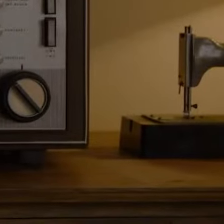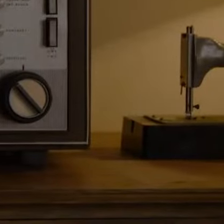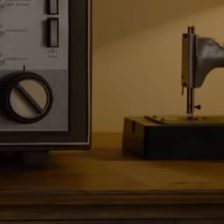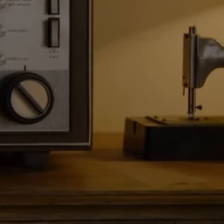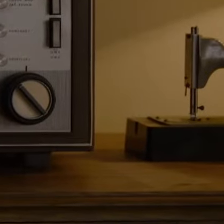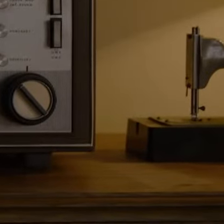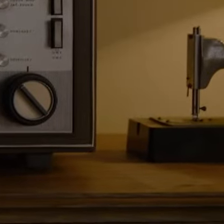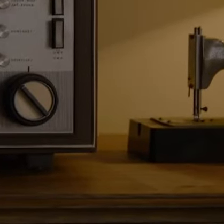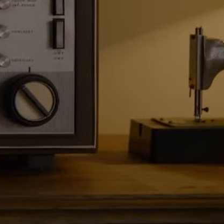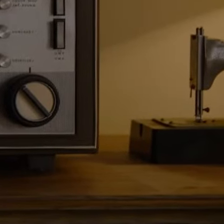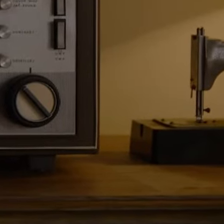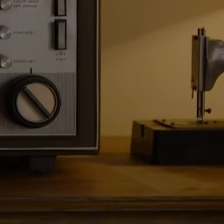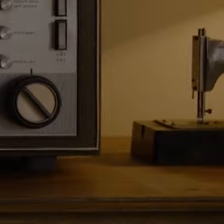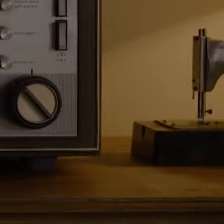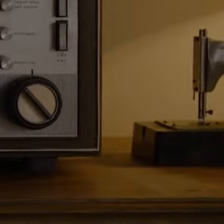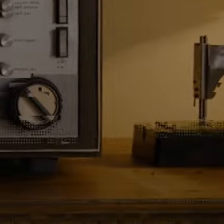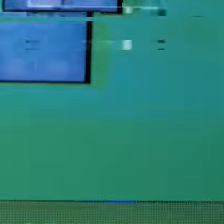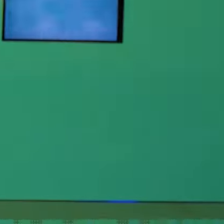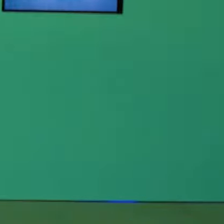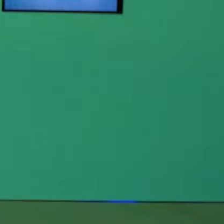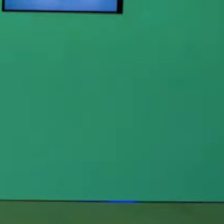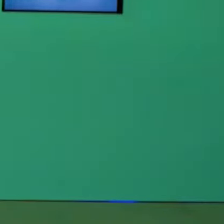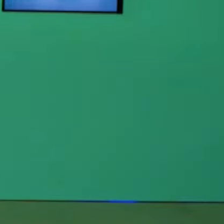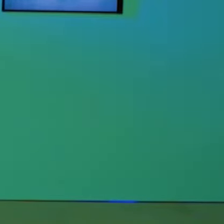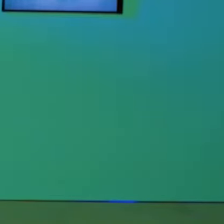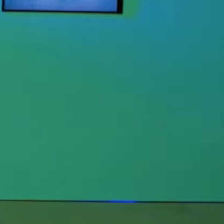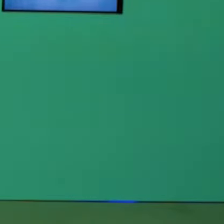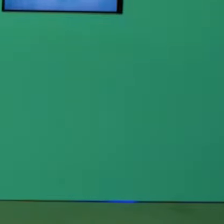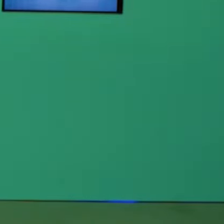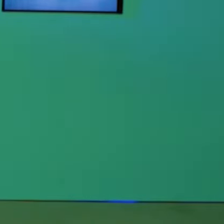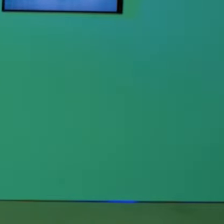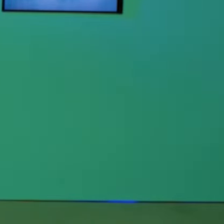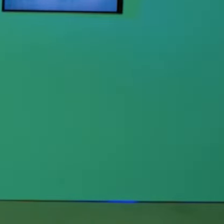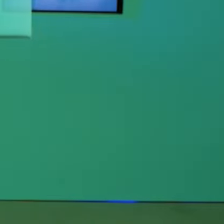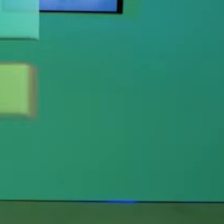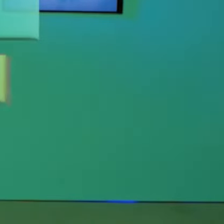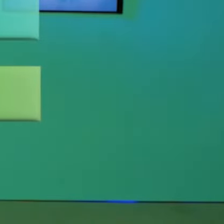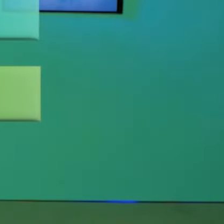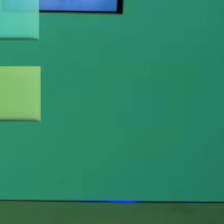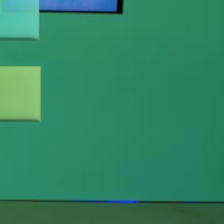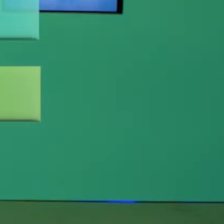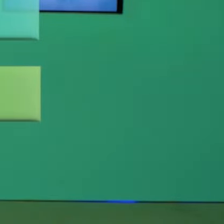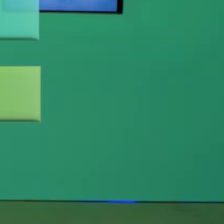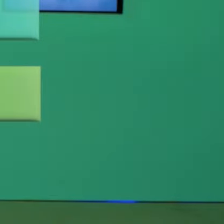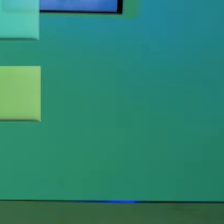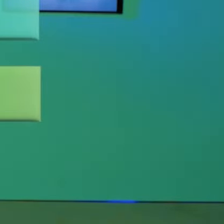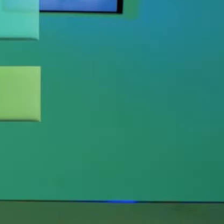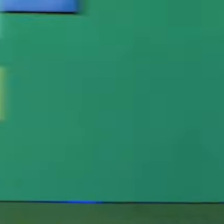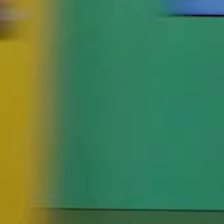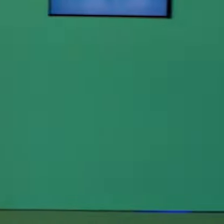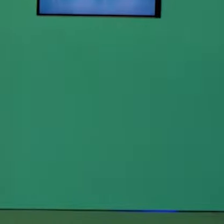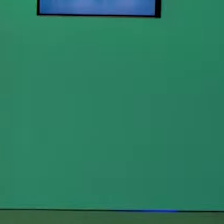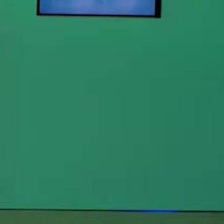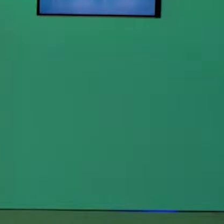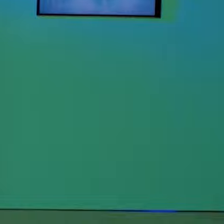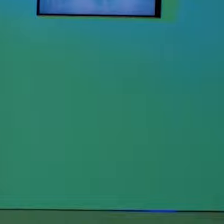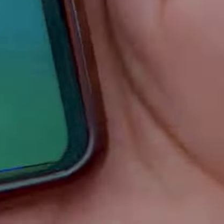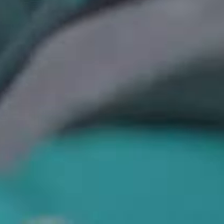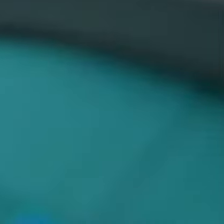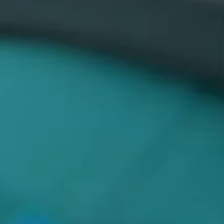Estamos de regreso aquí en Ágilmente. ¿Sabes cuál es la raíz cúbica de 27? Exacto. ¿Y